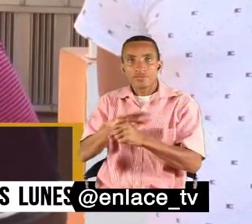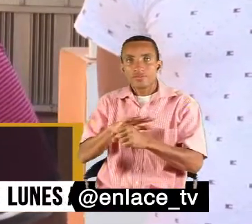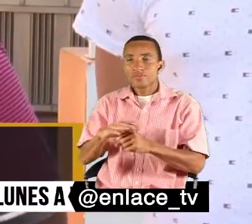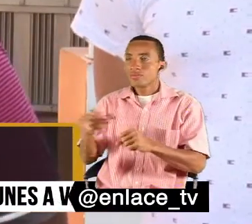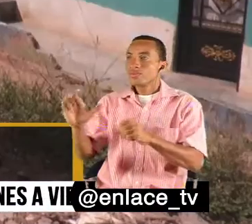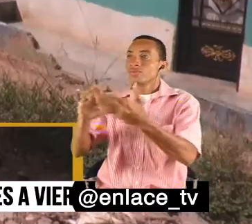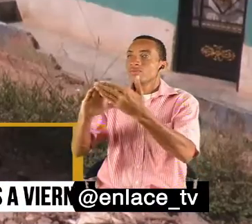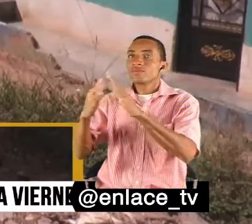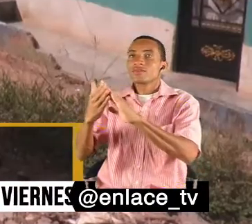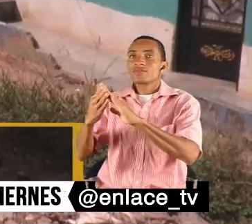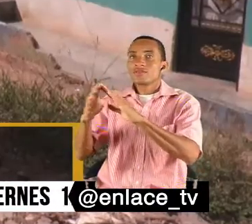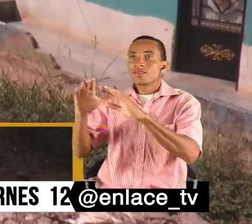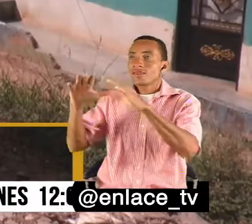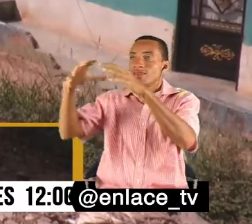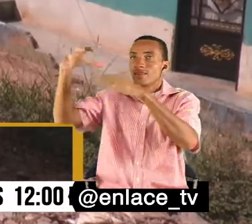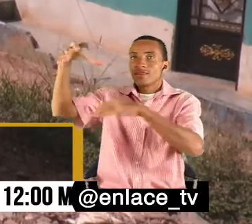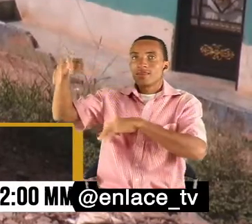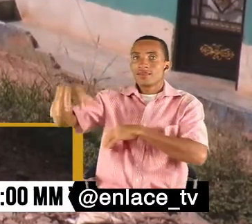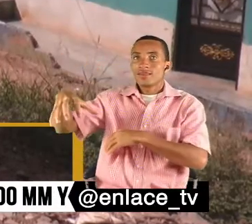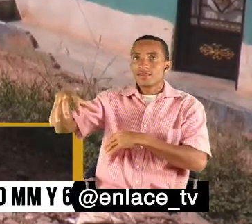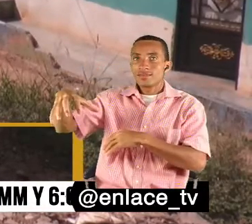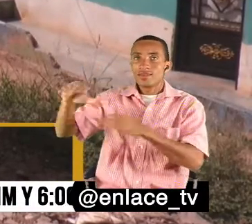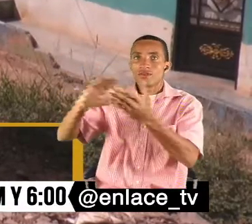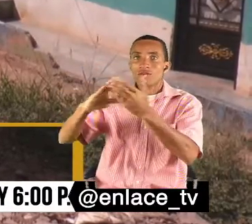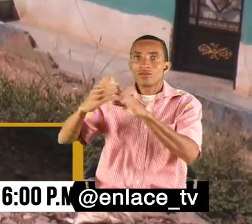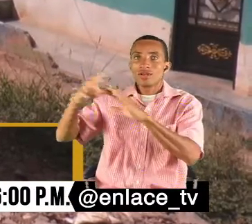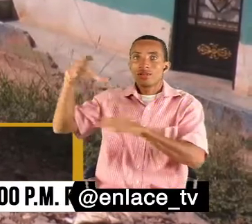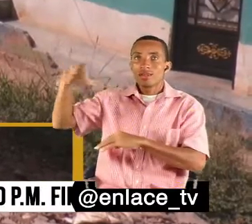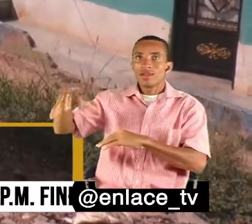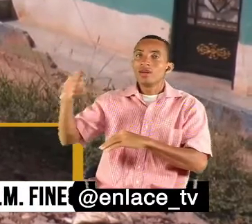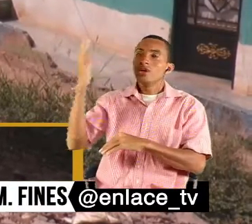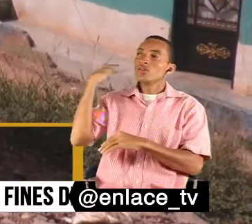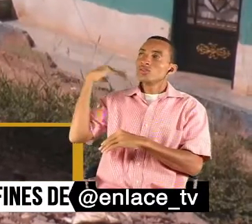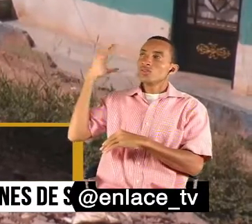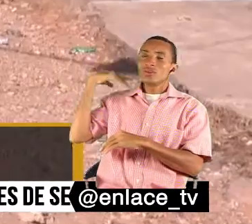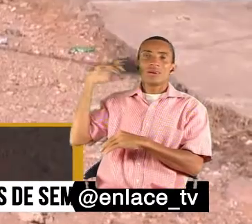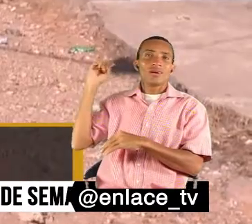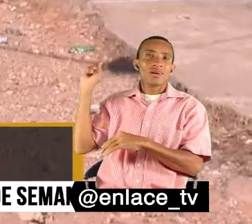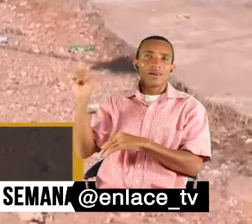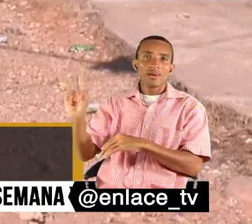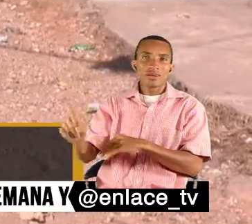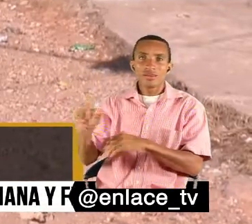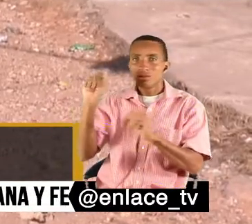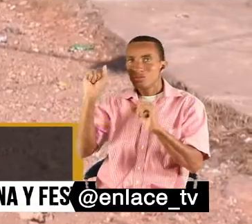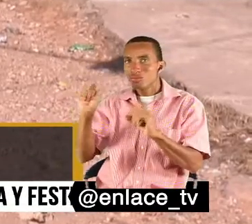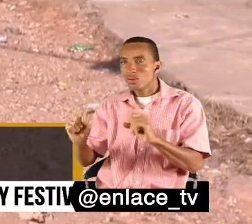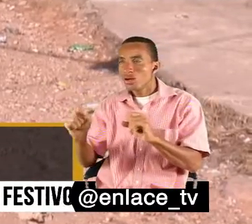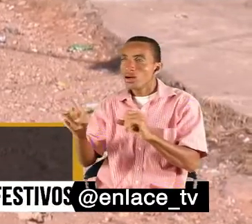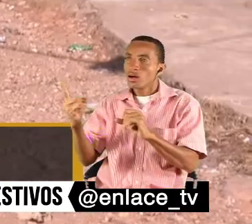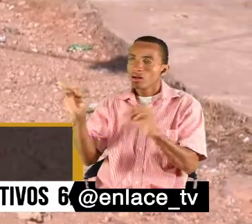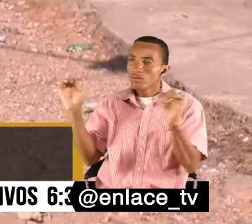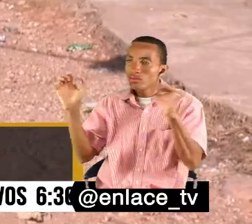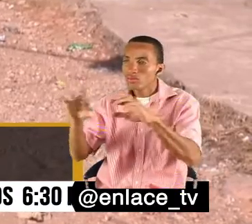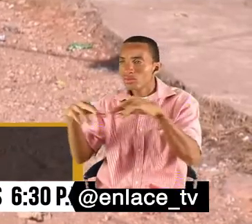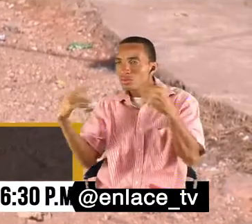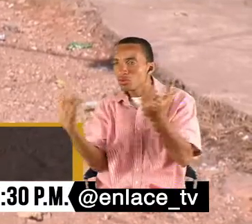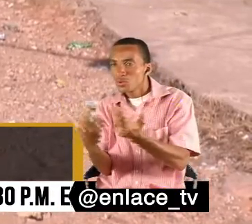comunal. Uno, de que nosotros como hace años no tenemos un salón comunal para poder realizar un evento para los